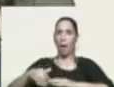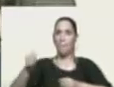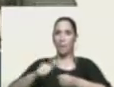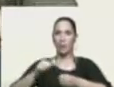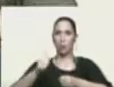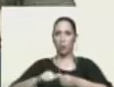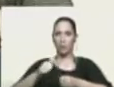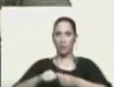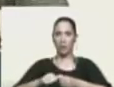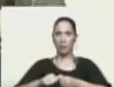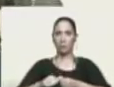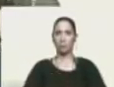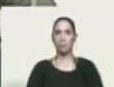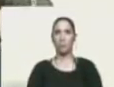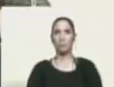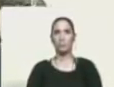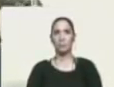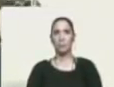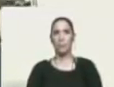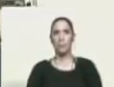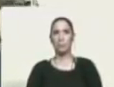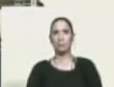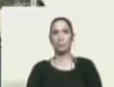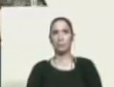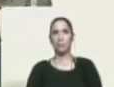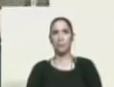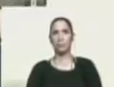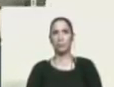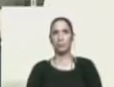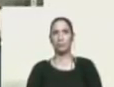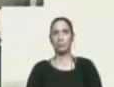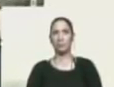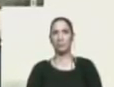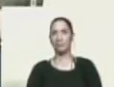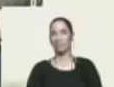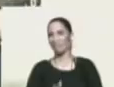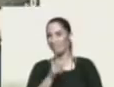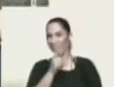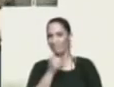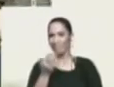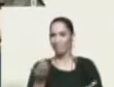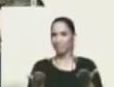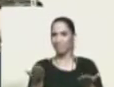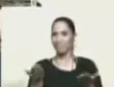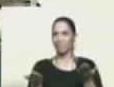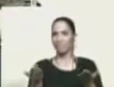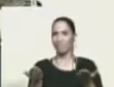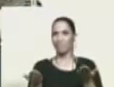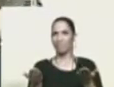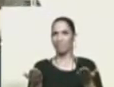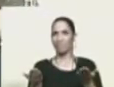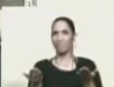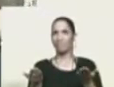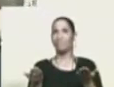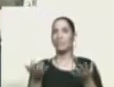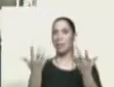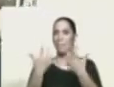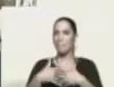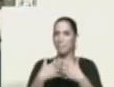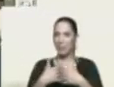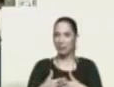del país, las irregularidades, por supuesto, consecuenciales de las empresas